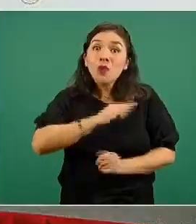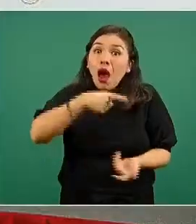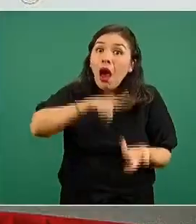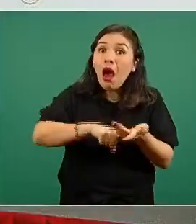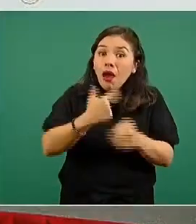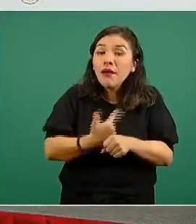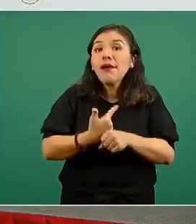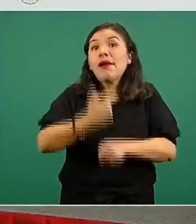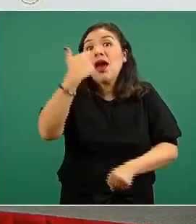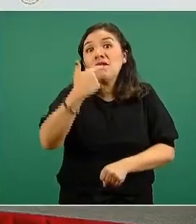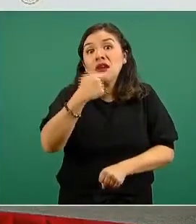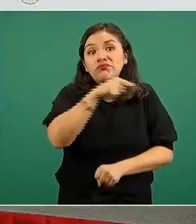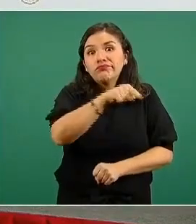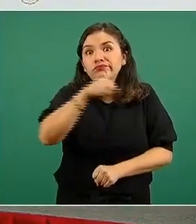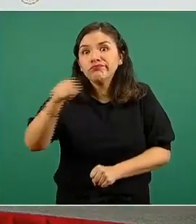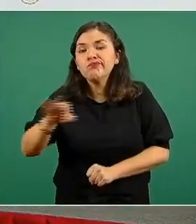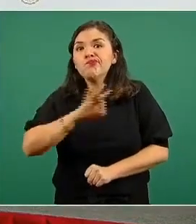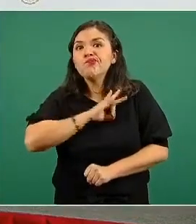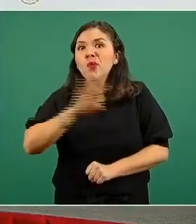los que nos